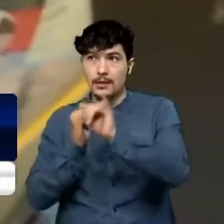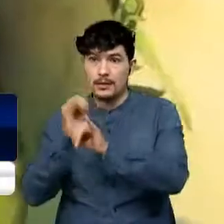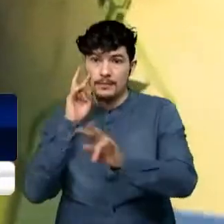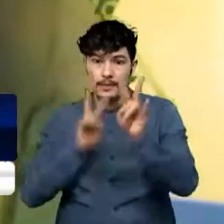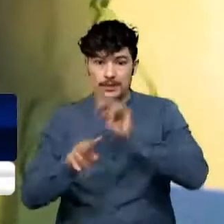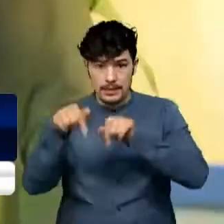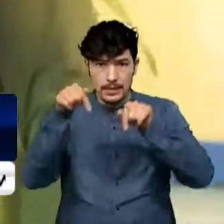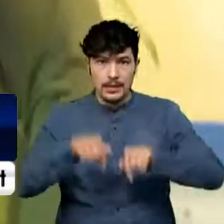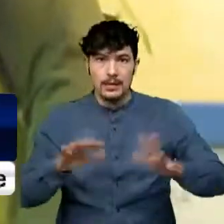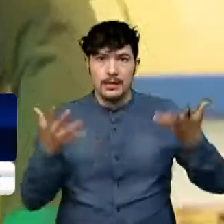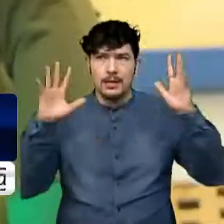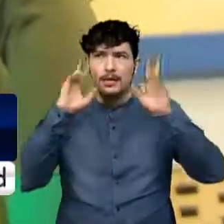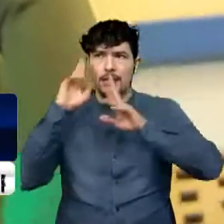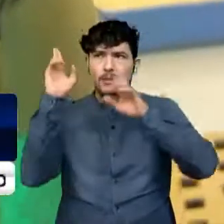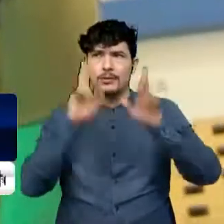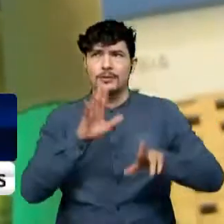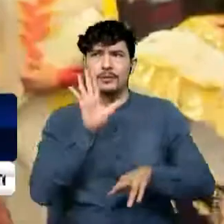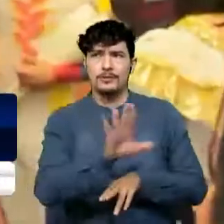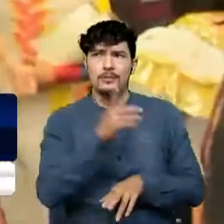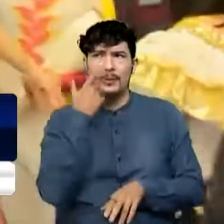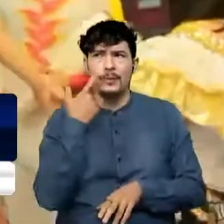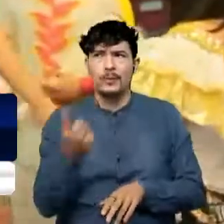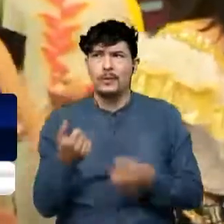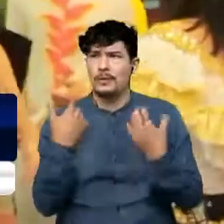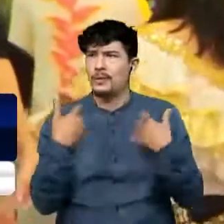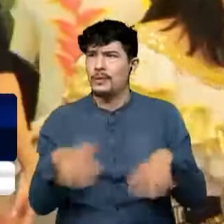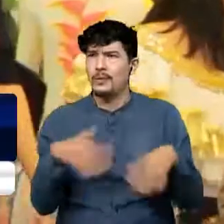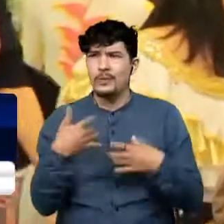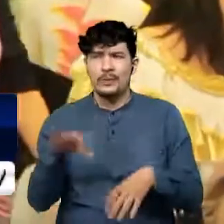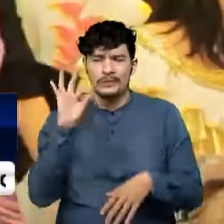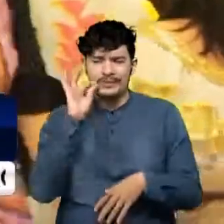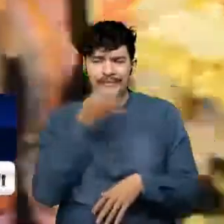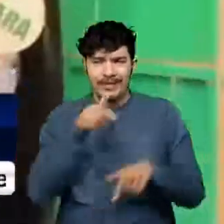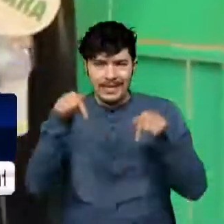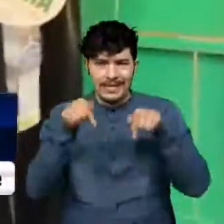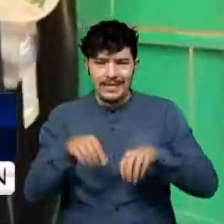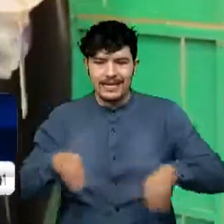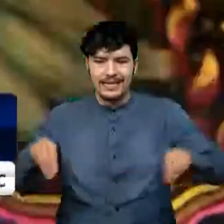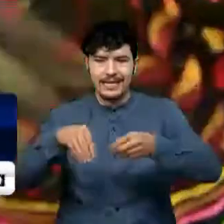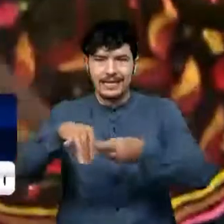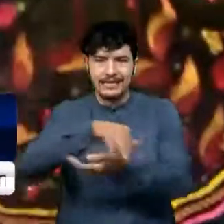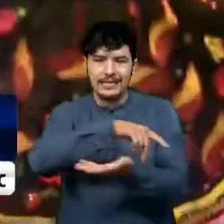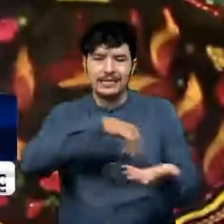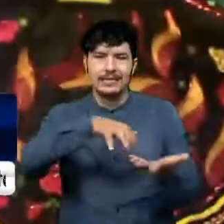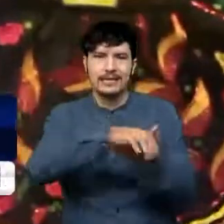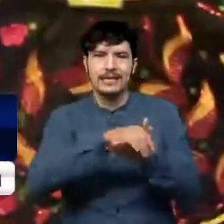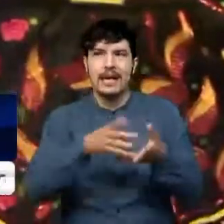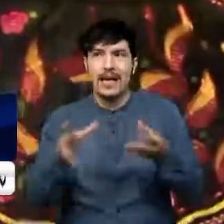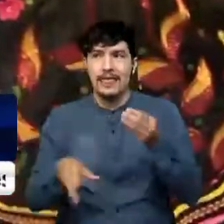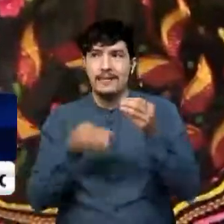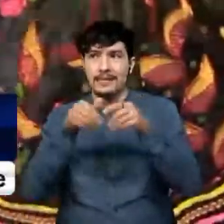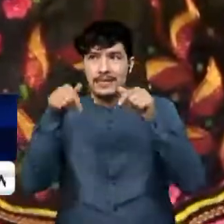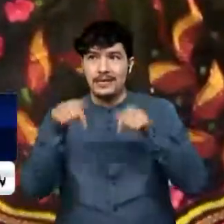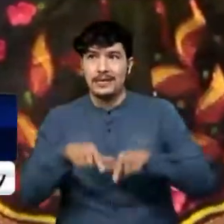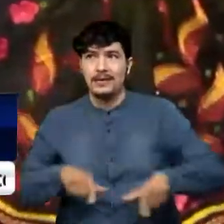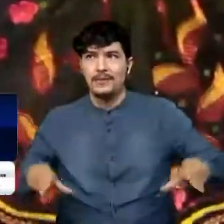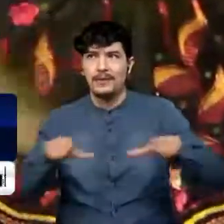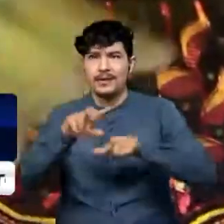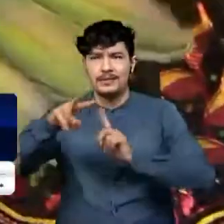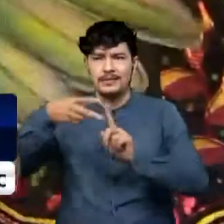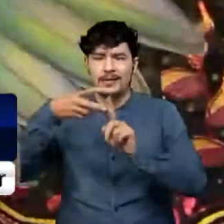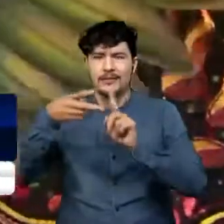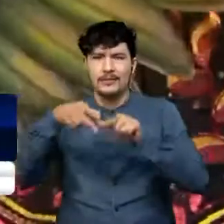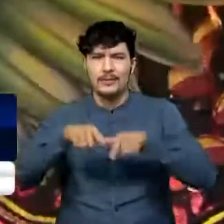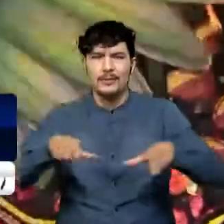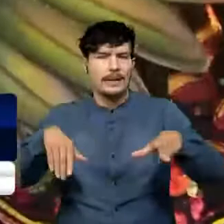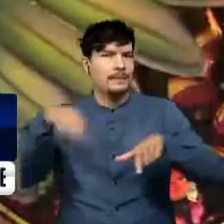feria resaltaron la majestuosidad la magia y el encanto que tiene la tierra santandereana colocándola como el segundo destino